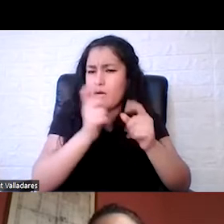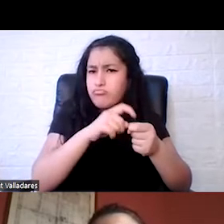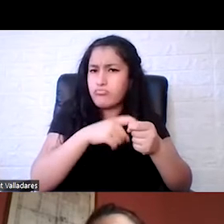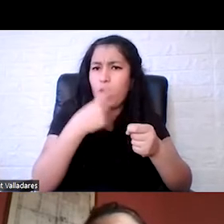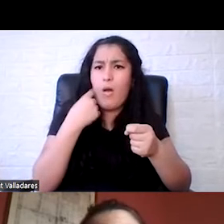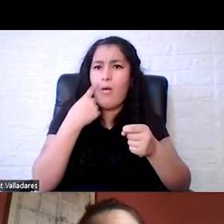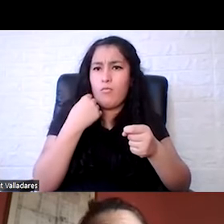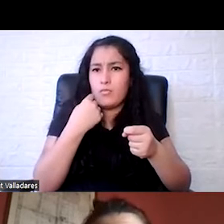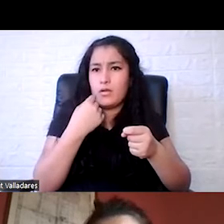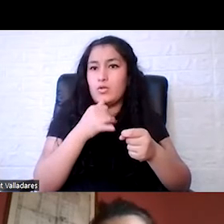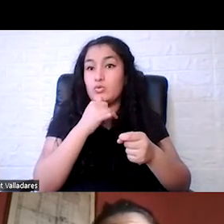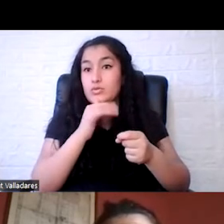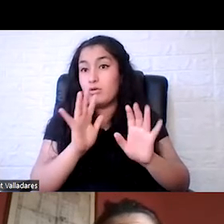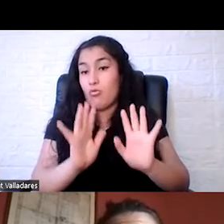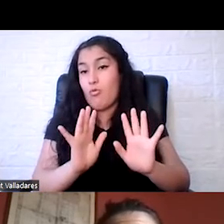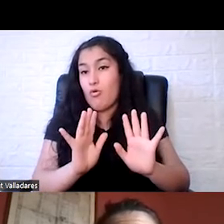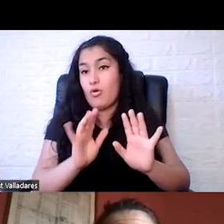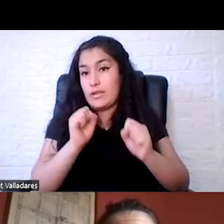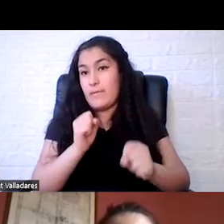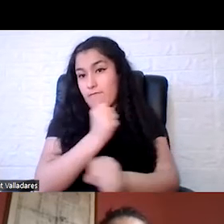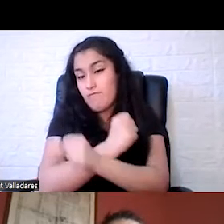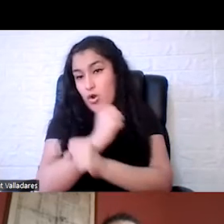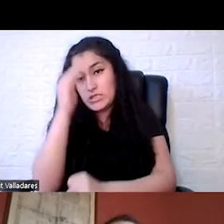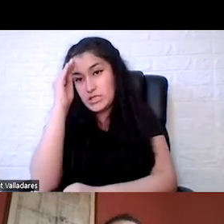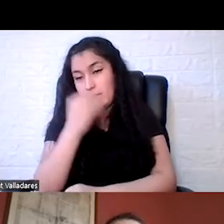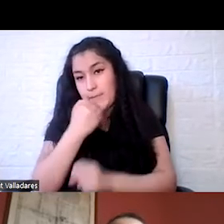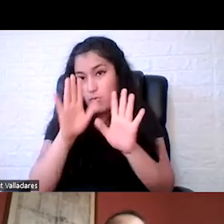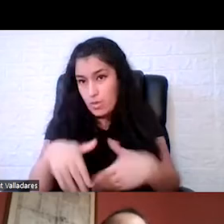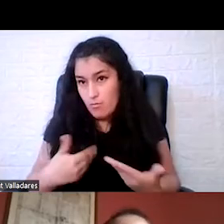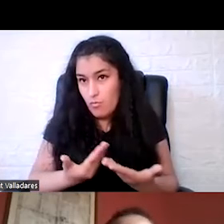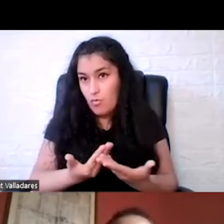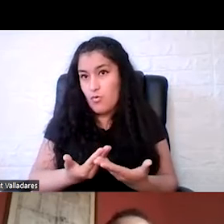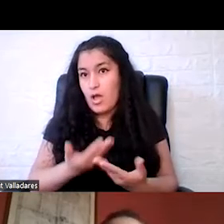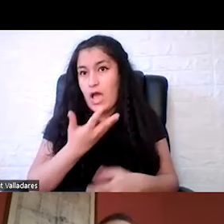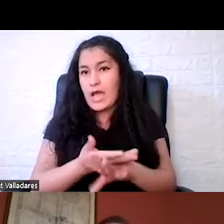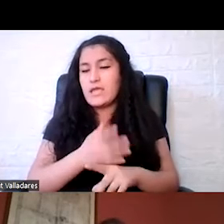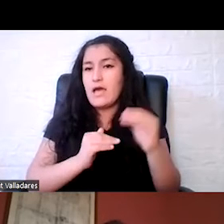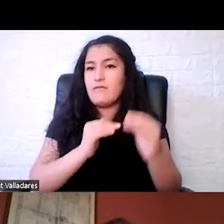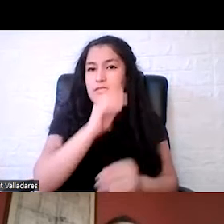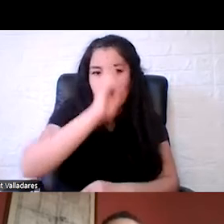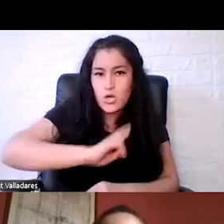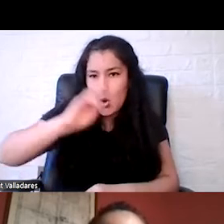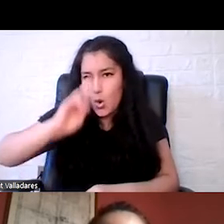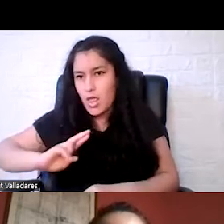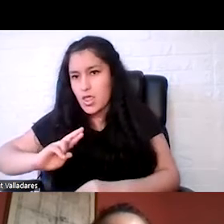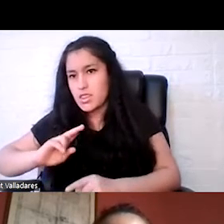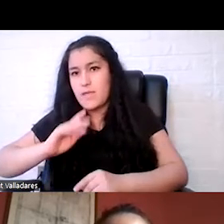se le... Imagino que la policía también tiene que ver ciertos roles que se le otorgan a las mujeres